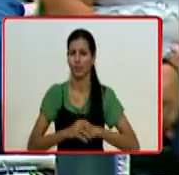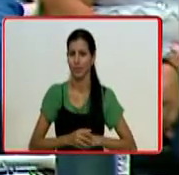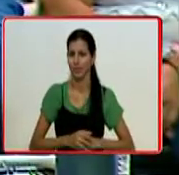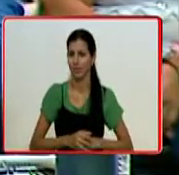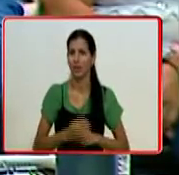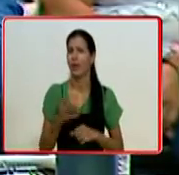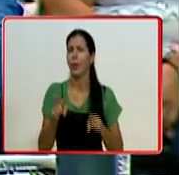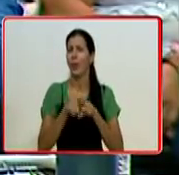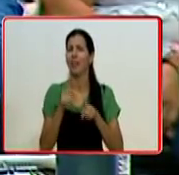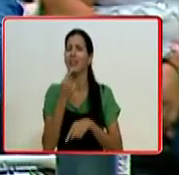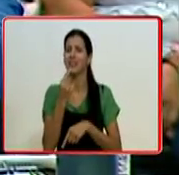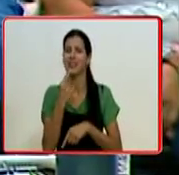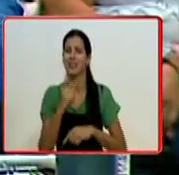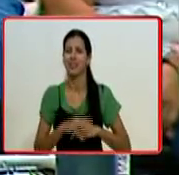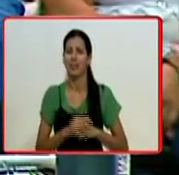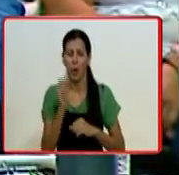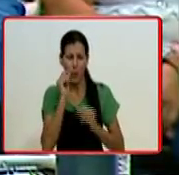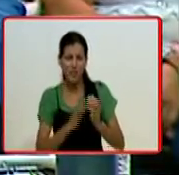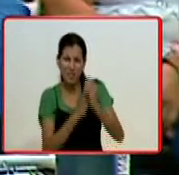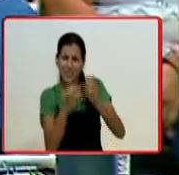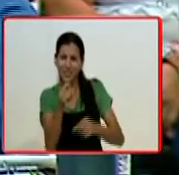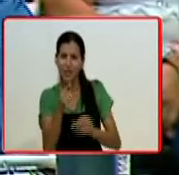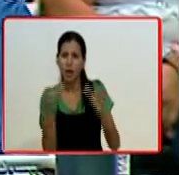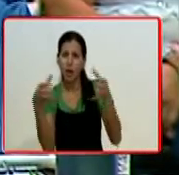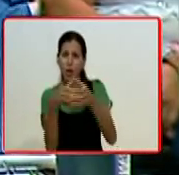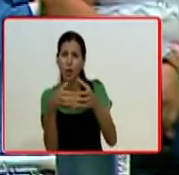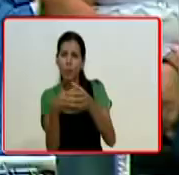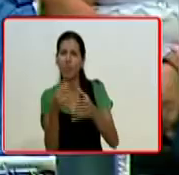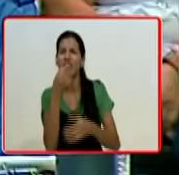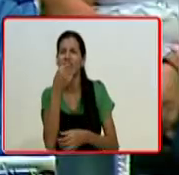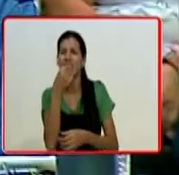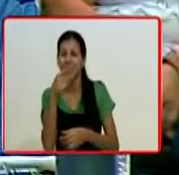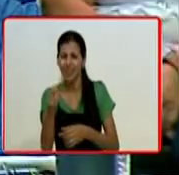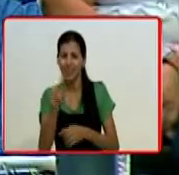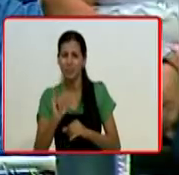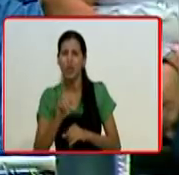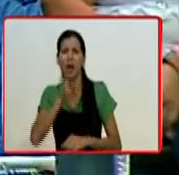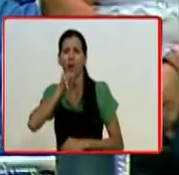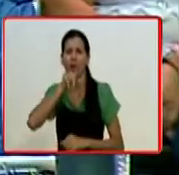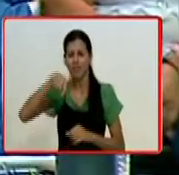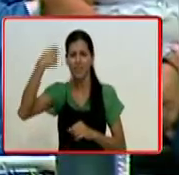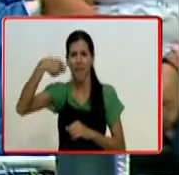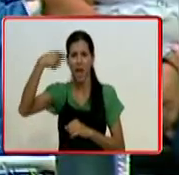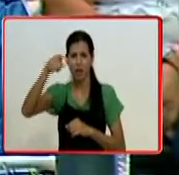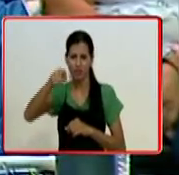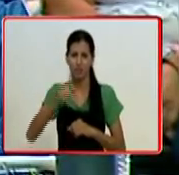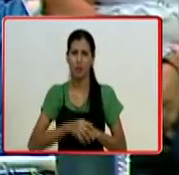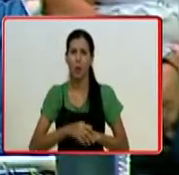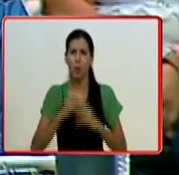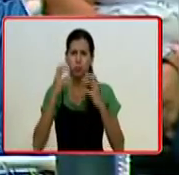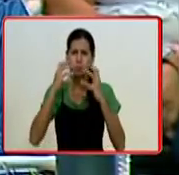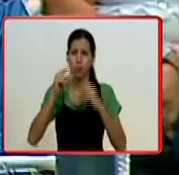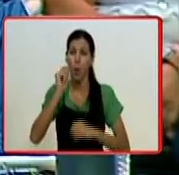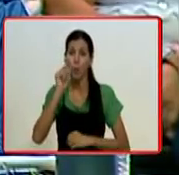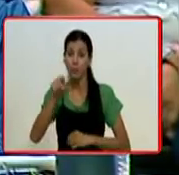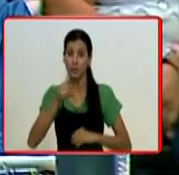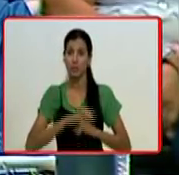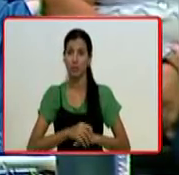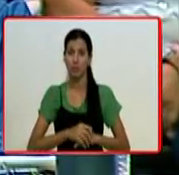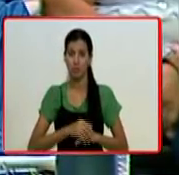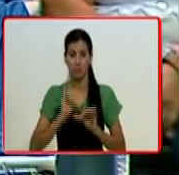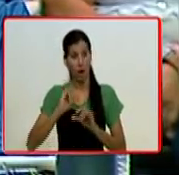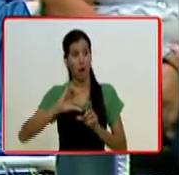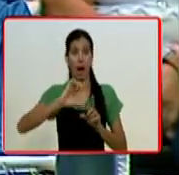Como decía aquí este dirigente de Copey, Antonio Ecarri, en su reflexión a otro dirigente de